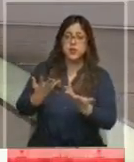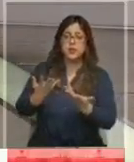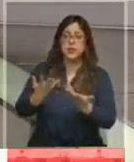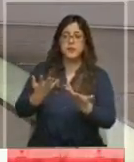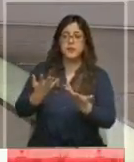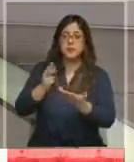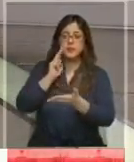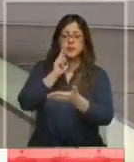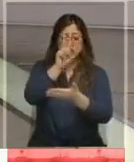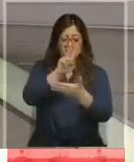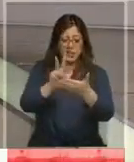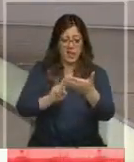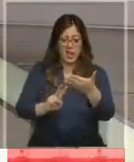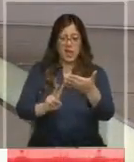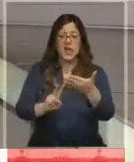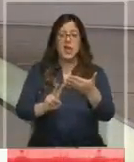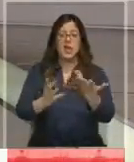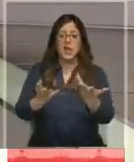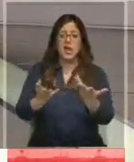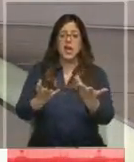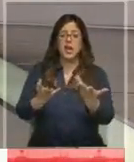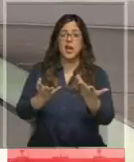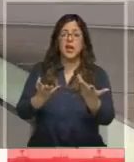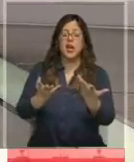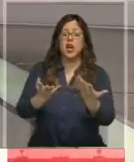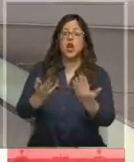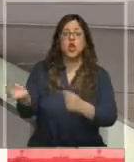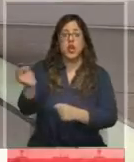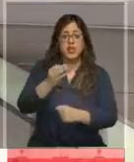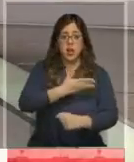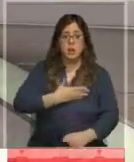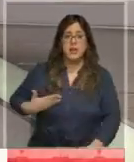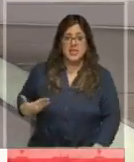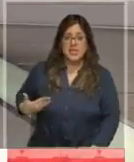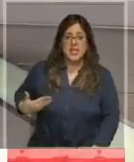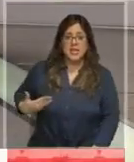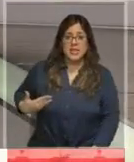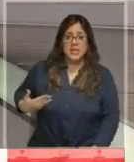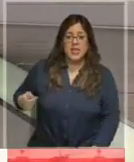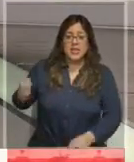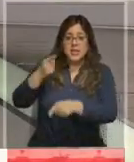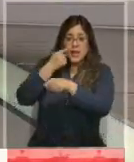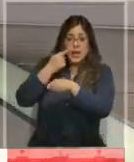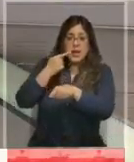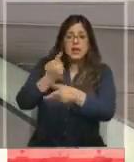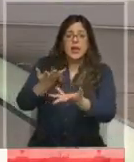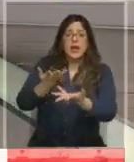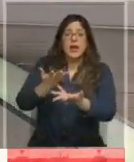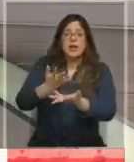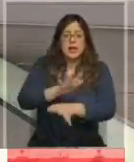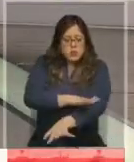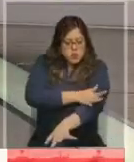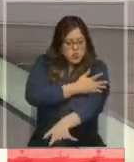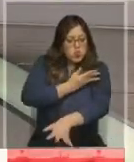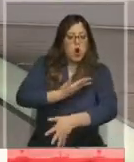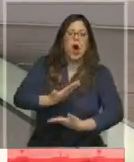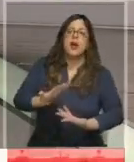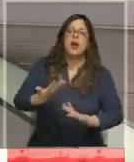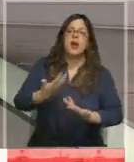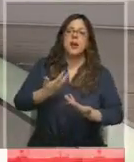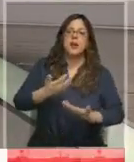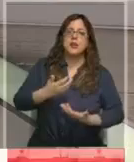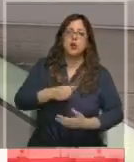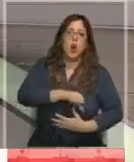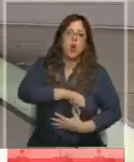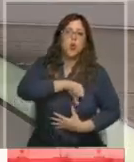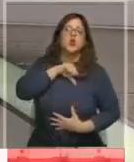el presidente, ¿no?, en una entrevista que está concediendo, donde ha dicho que se siente profundamente conmovido y orgulloso de esto que estamos viendo en imágenes, del